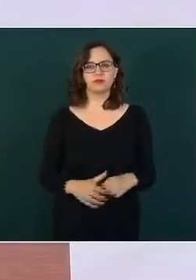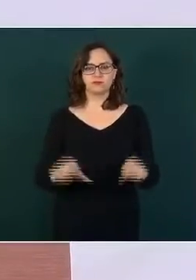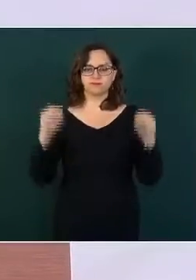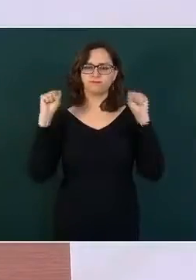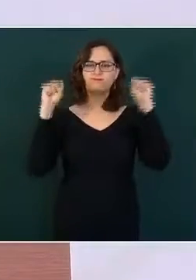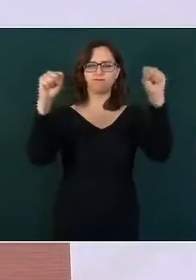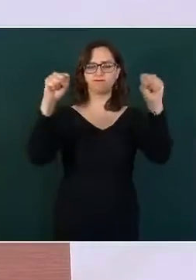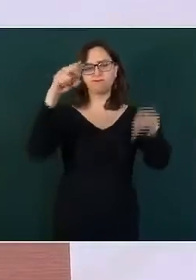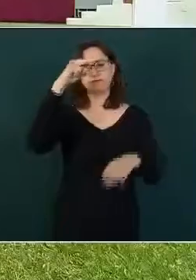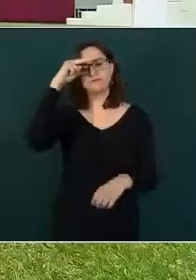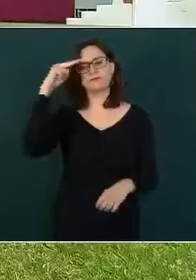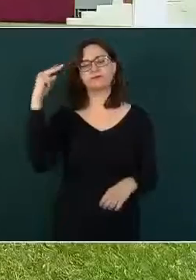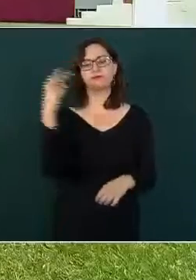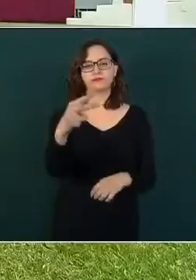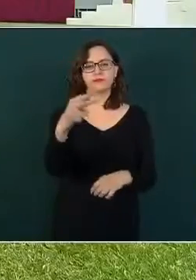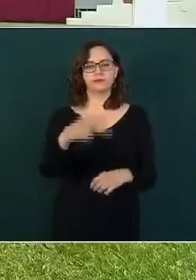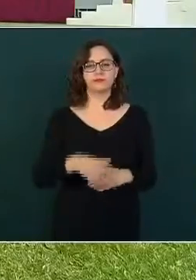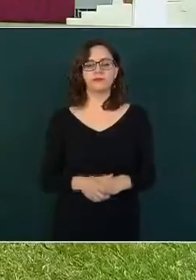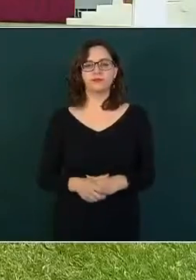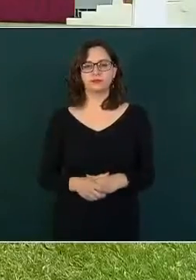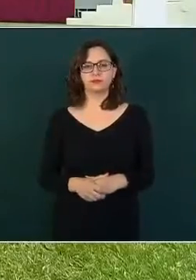¡Viva México!